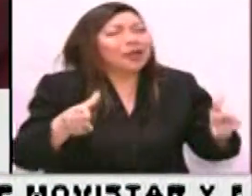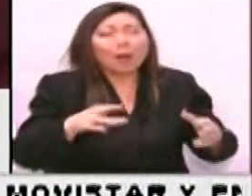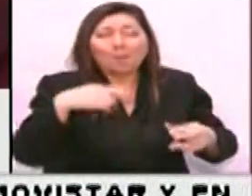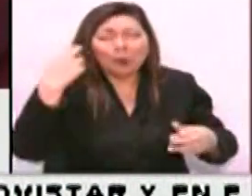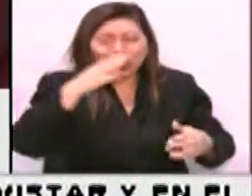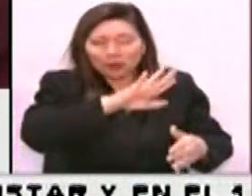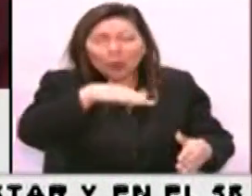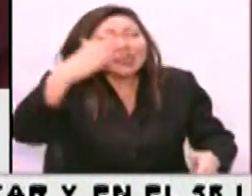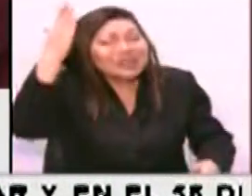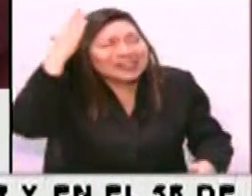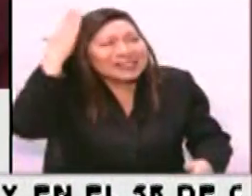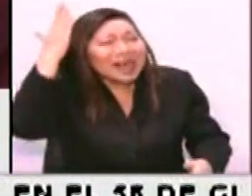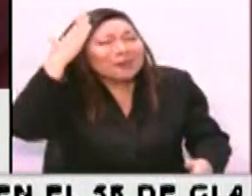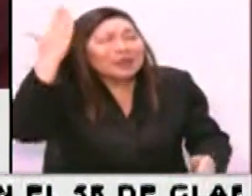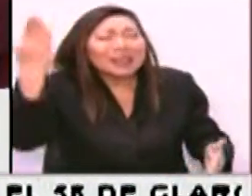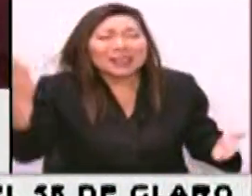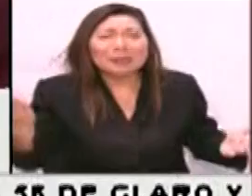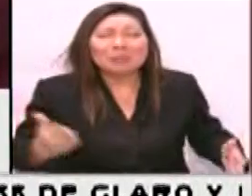políticos lo sabemos,